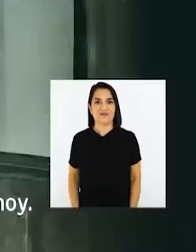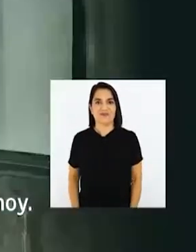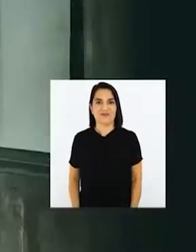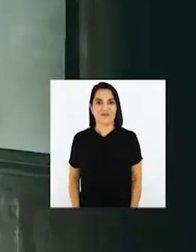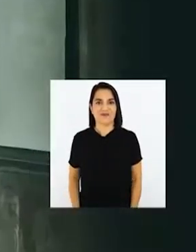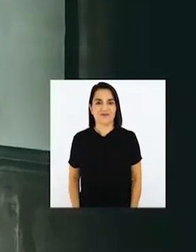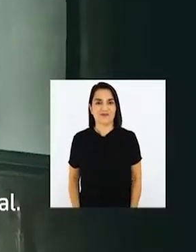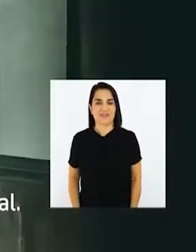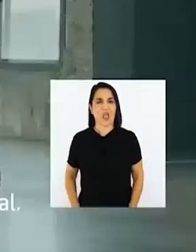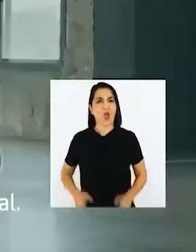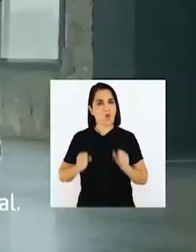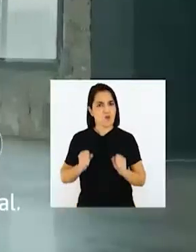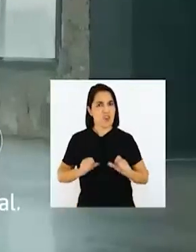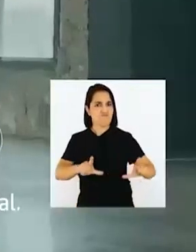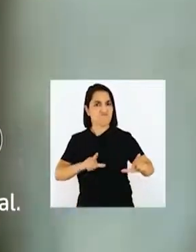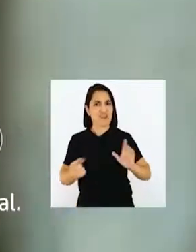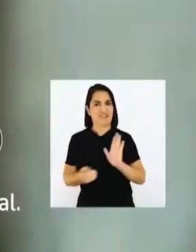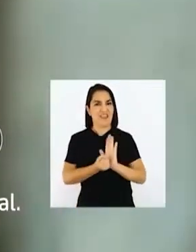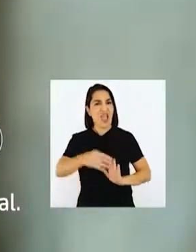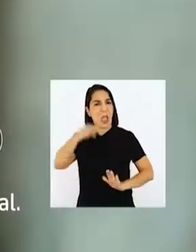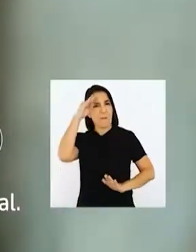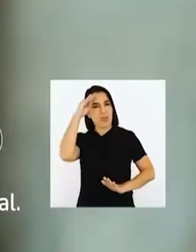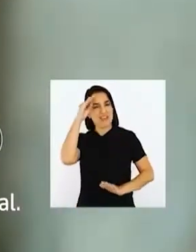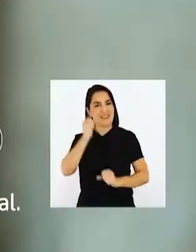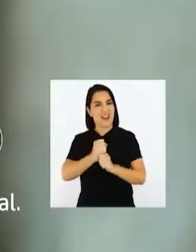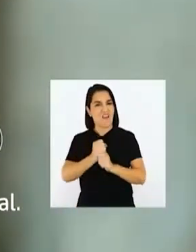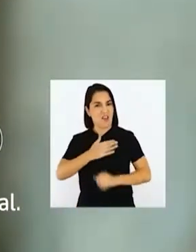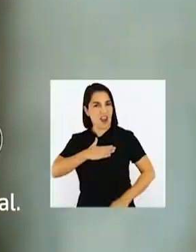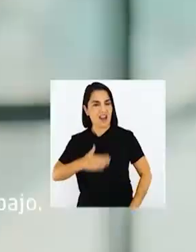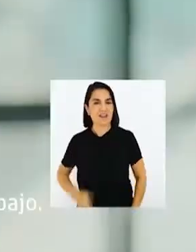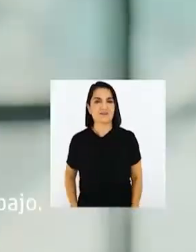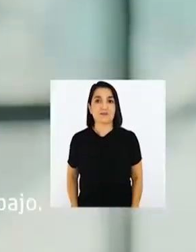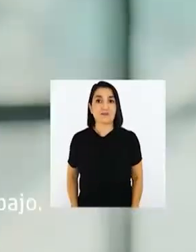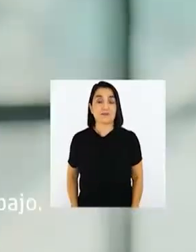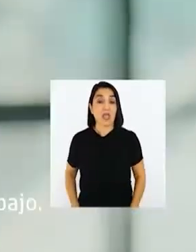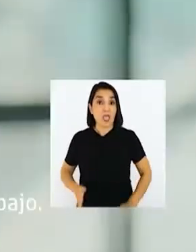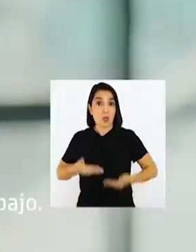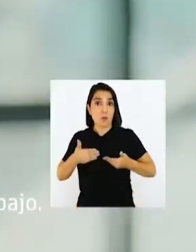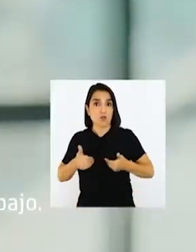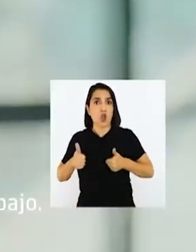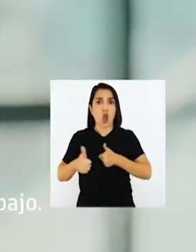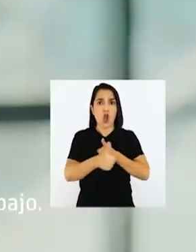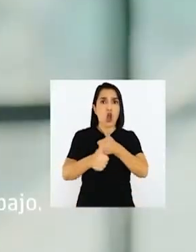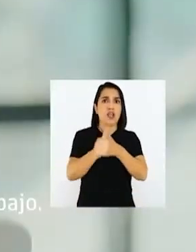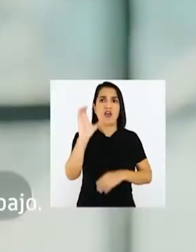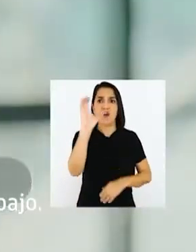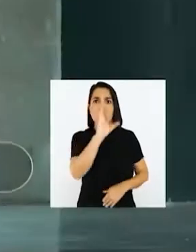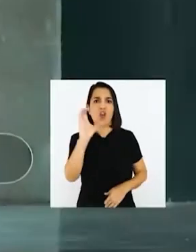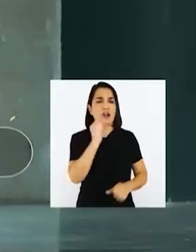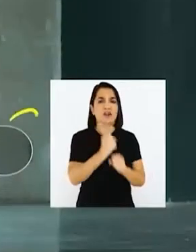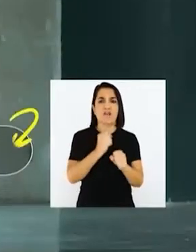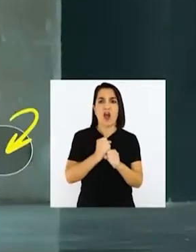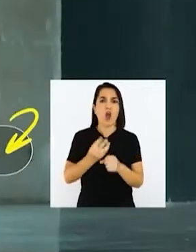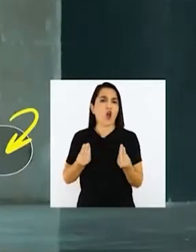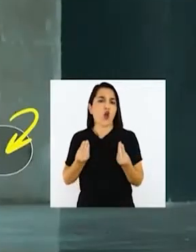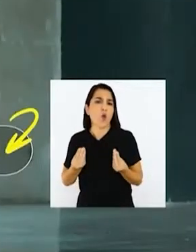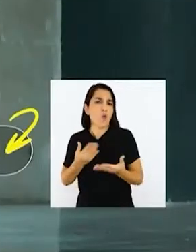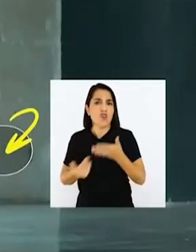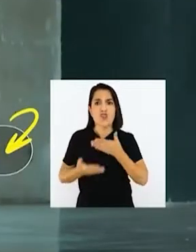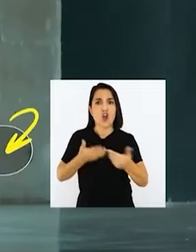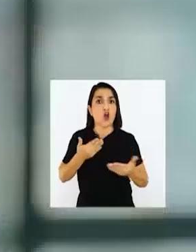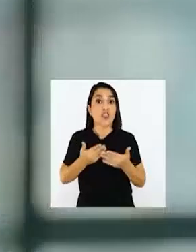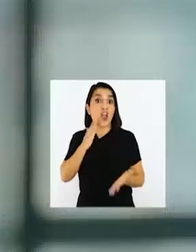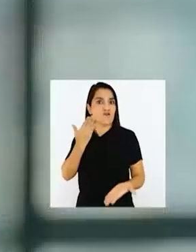de hoy. Y poder certificar nuestra experiencia laboral. Un impulso es que te orienten a buscar un trabajo, por dónde empezar,